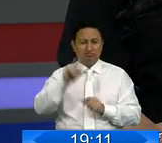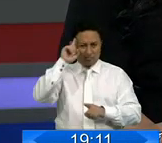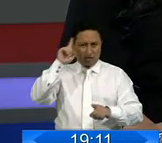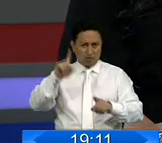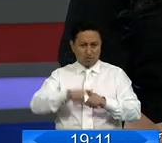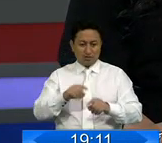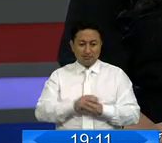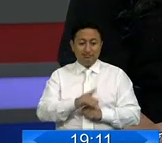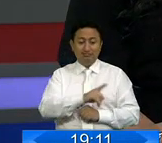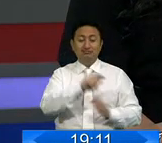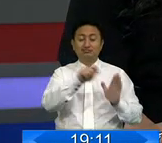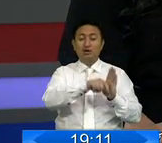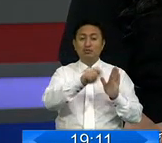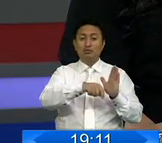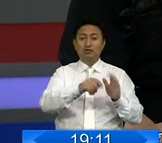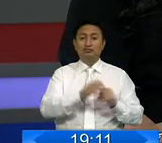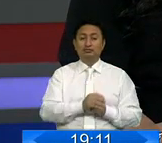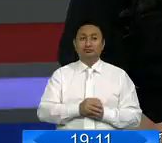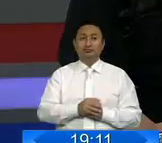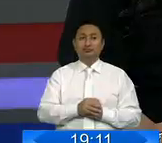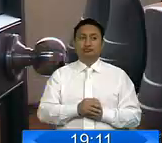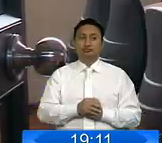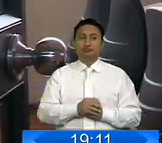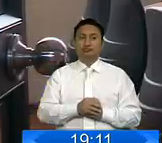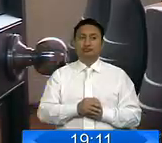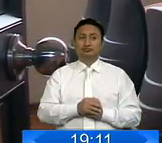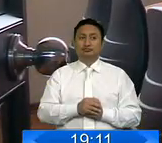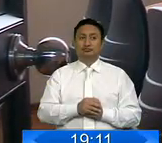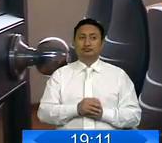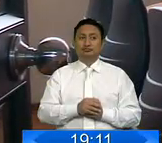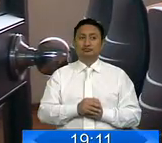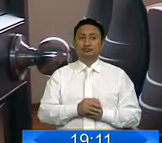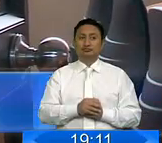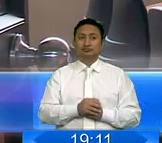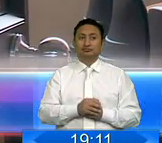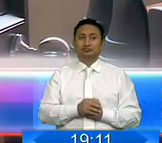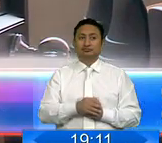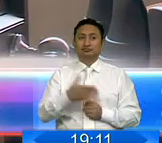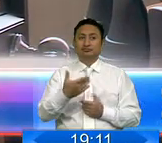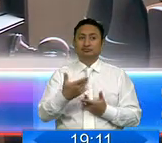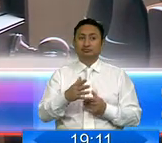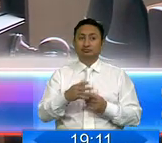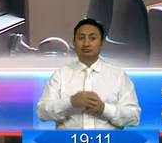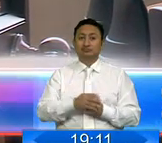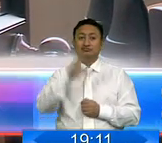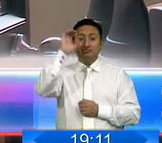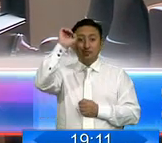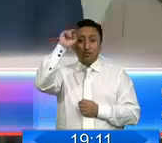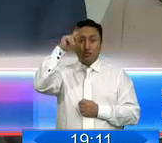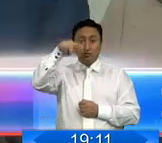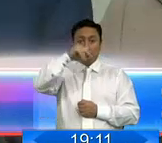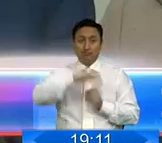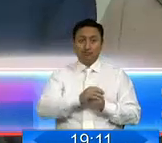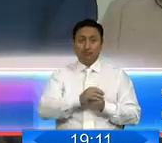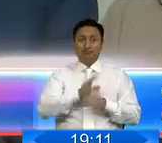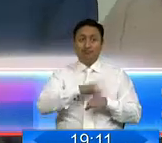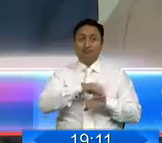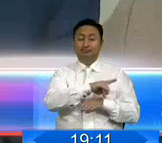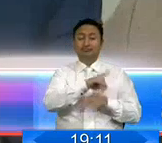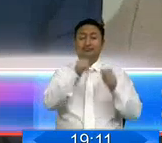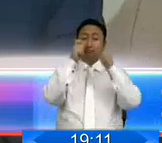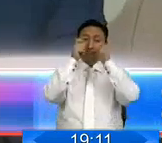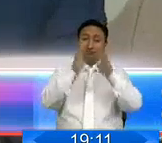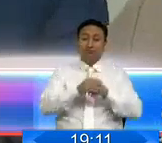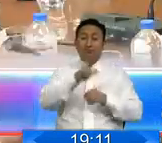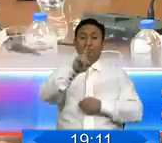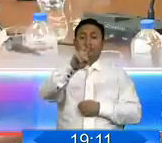experto en derecho Salín Zaidán. Las reacciones no cesan por la investigación que inició la fiscal Ruth Palacios